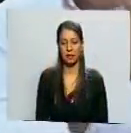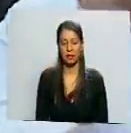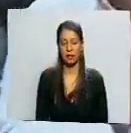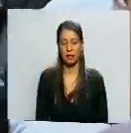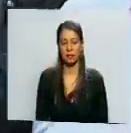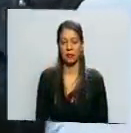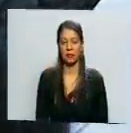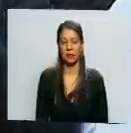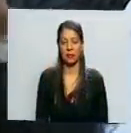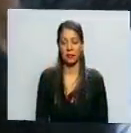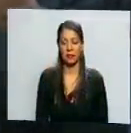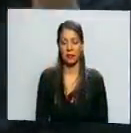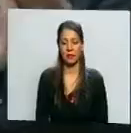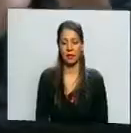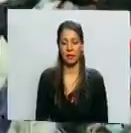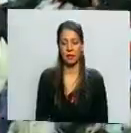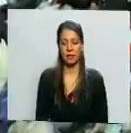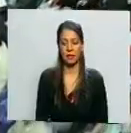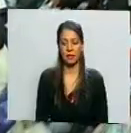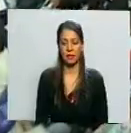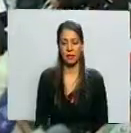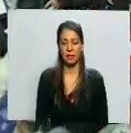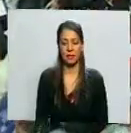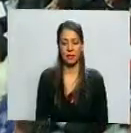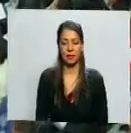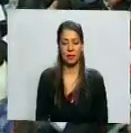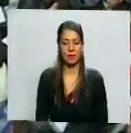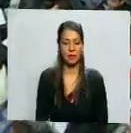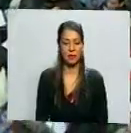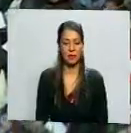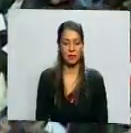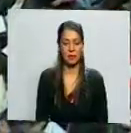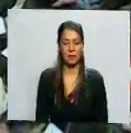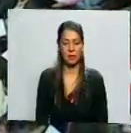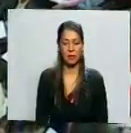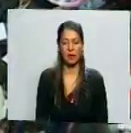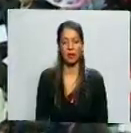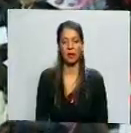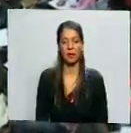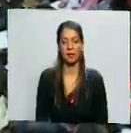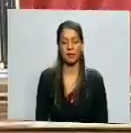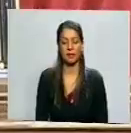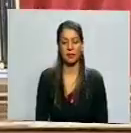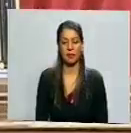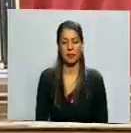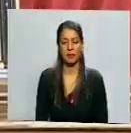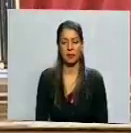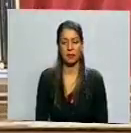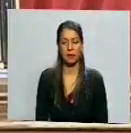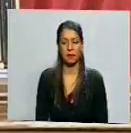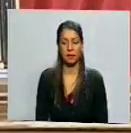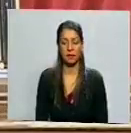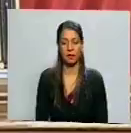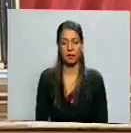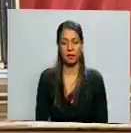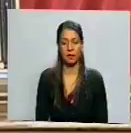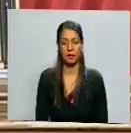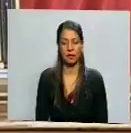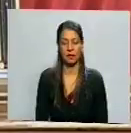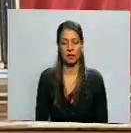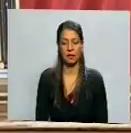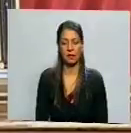a formar parte hoy de manera oficial de la Asamblea Nacional Constituyente para tener su derecho a palabra en condición